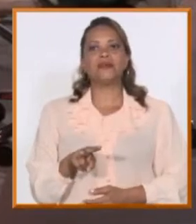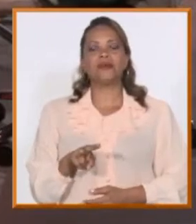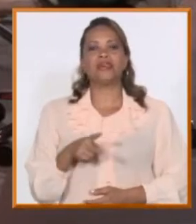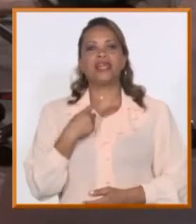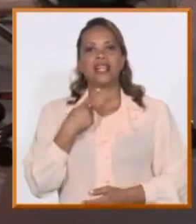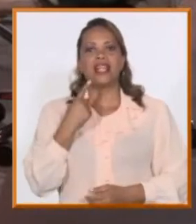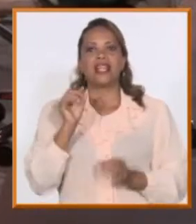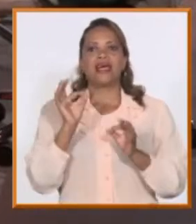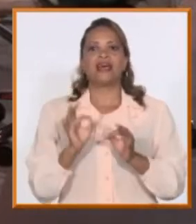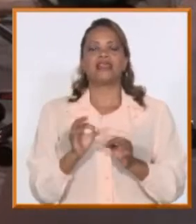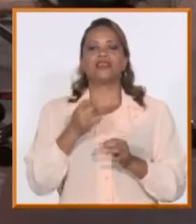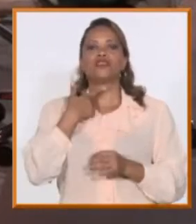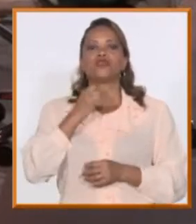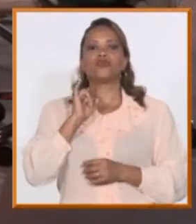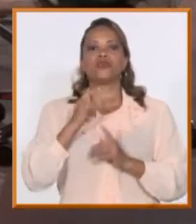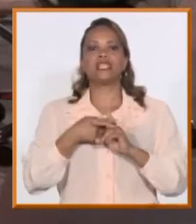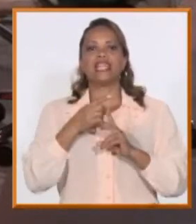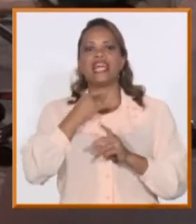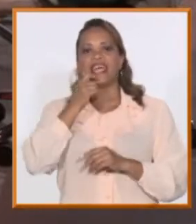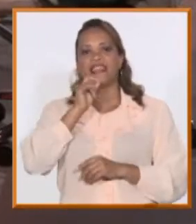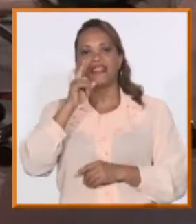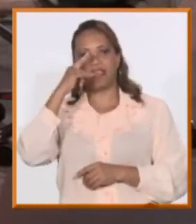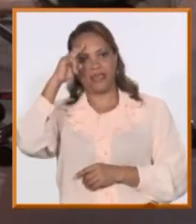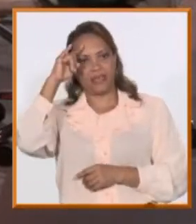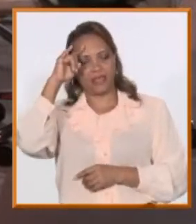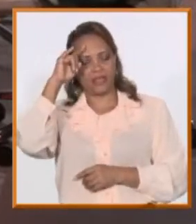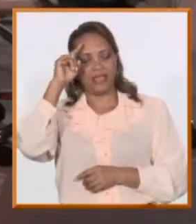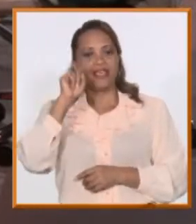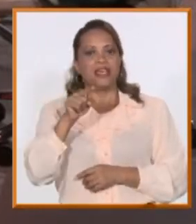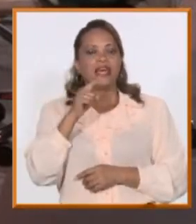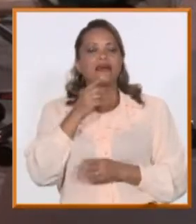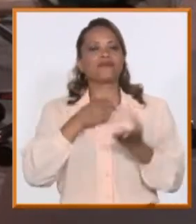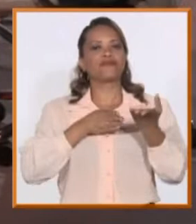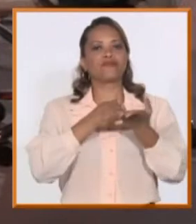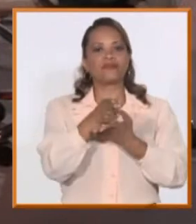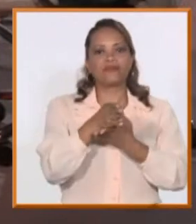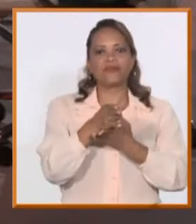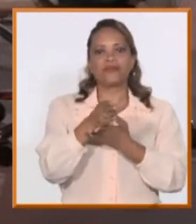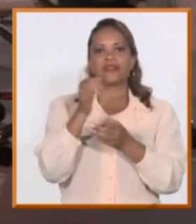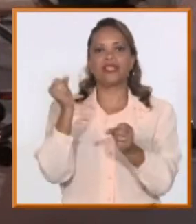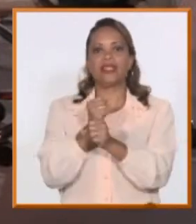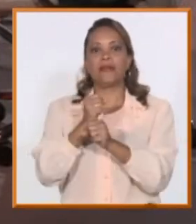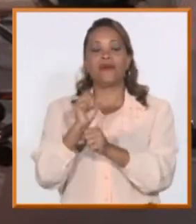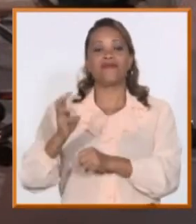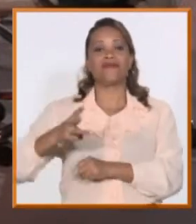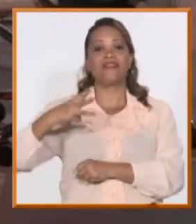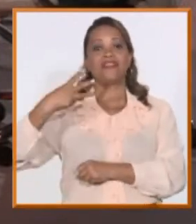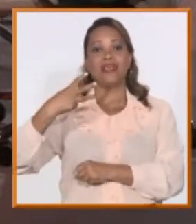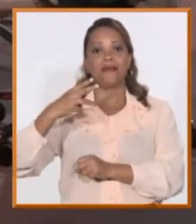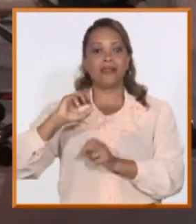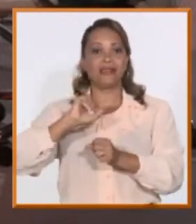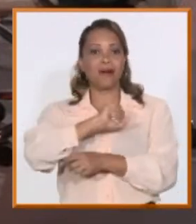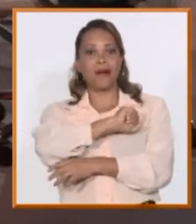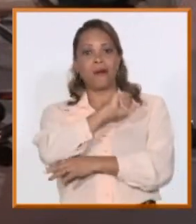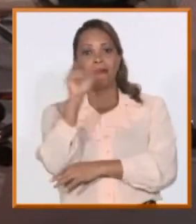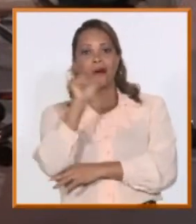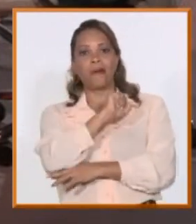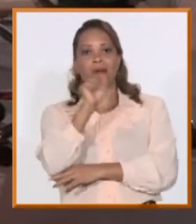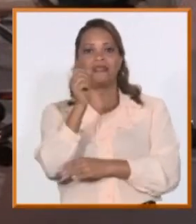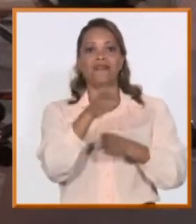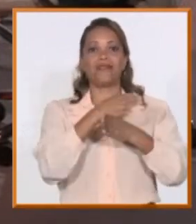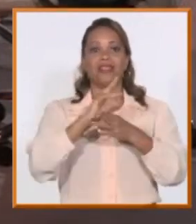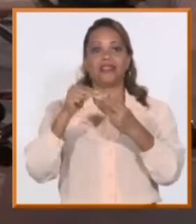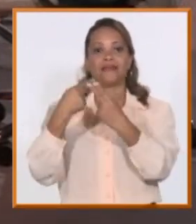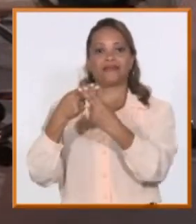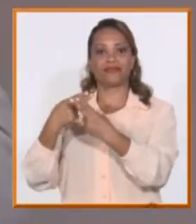esta figura, Yuniledis García, que ha logrado mantener su nivel en 3 picos diferentes de competición,